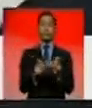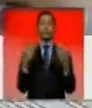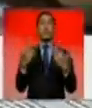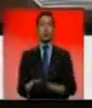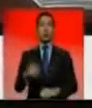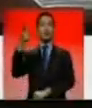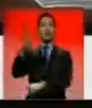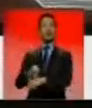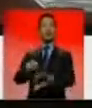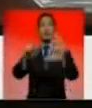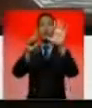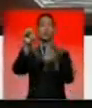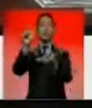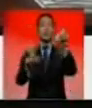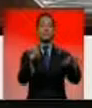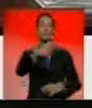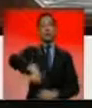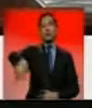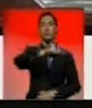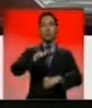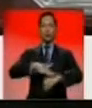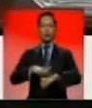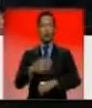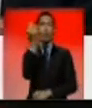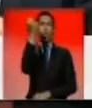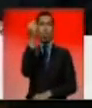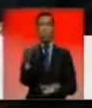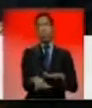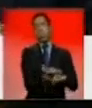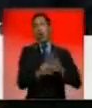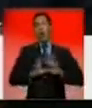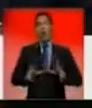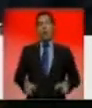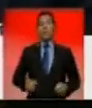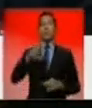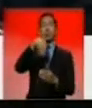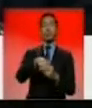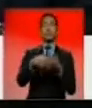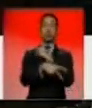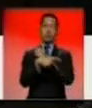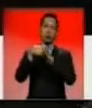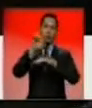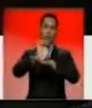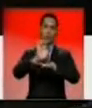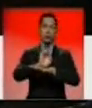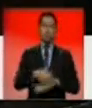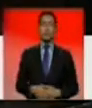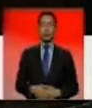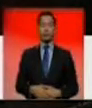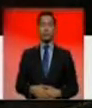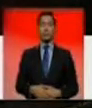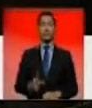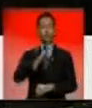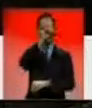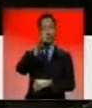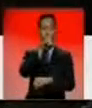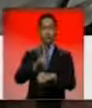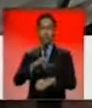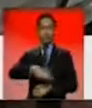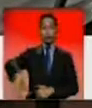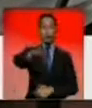6 personas por su supuesta responsabilidad en los actos de corrupción cometidos en Petroecuador. En la diligencia, el fiscal pidió